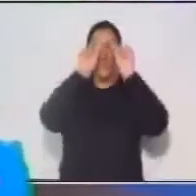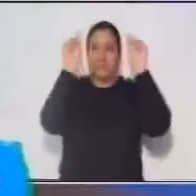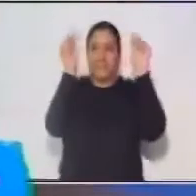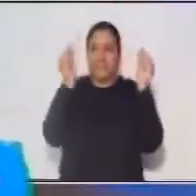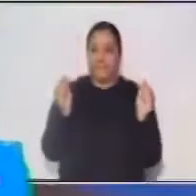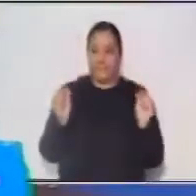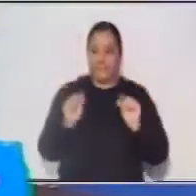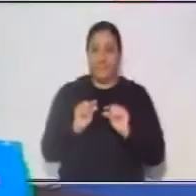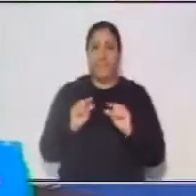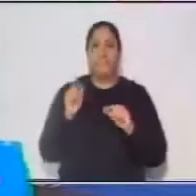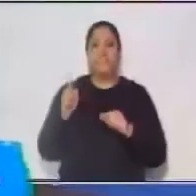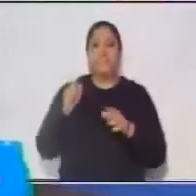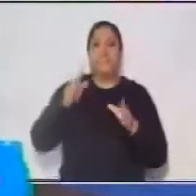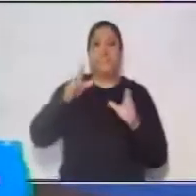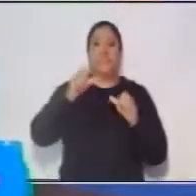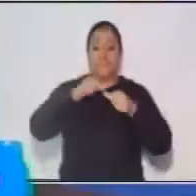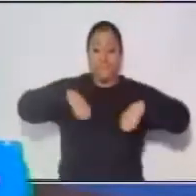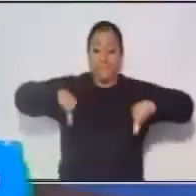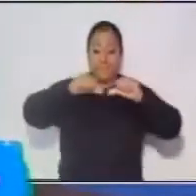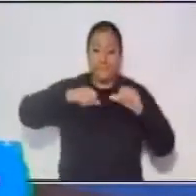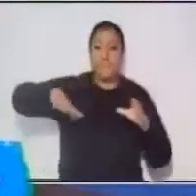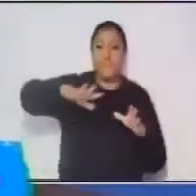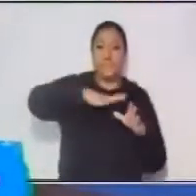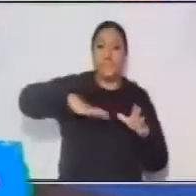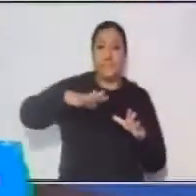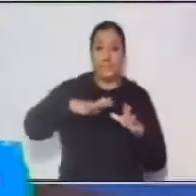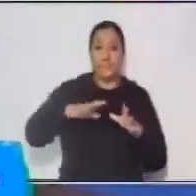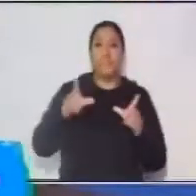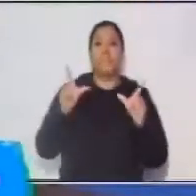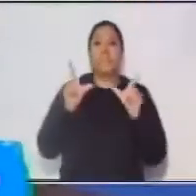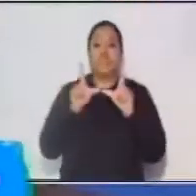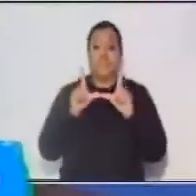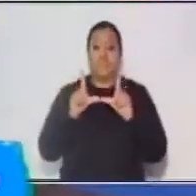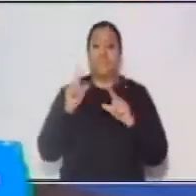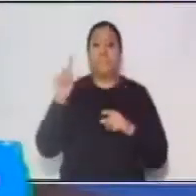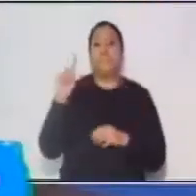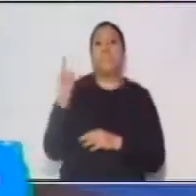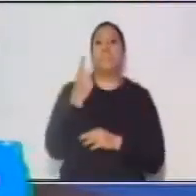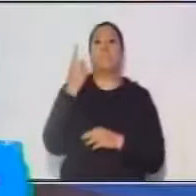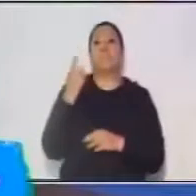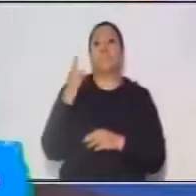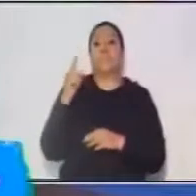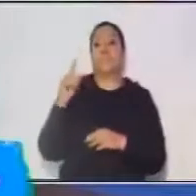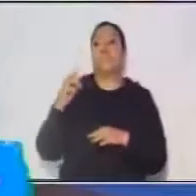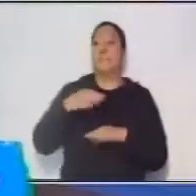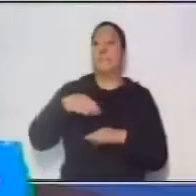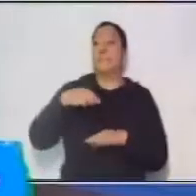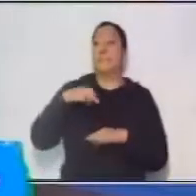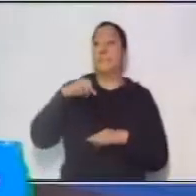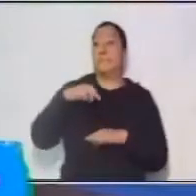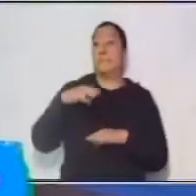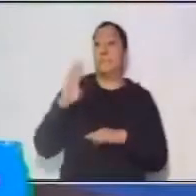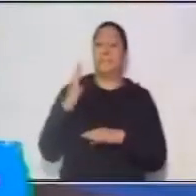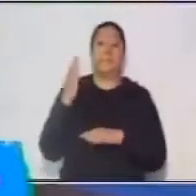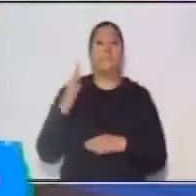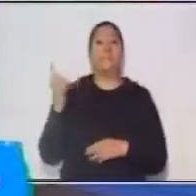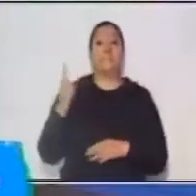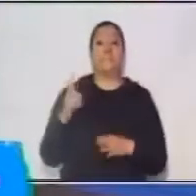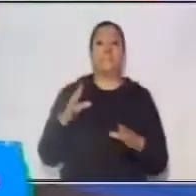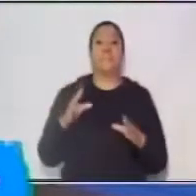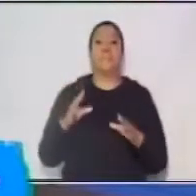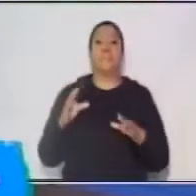área de cuadriláteros del área de matemáticas para primer grado básico. Si en casa hay alguna persona